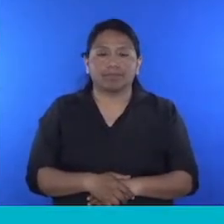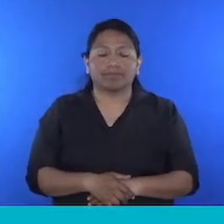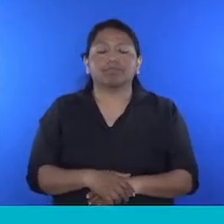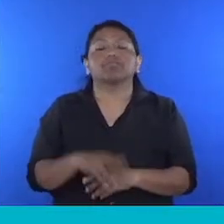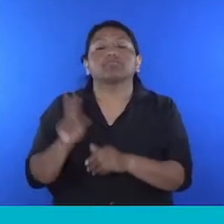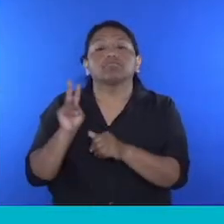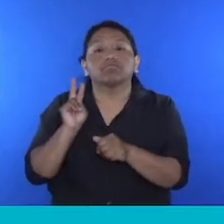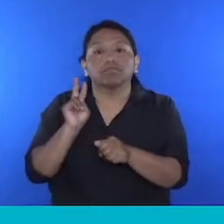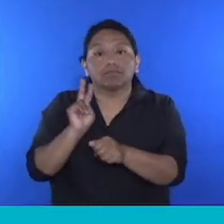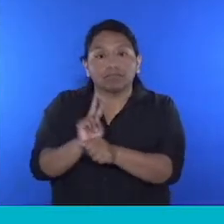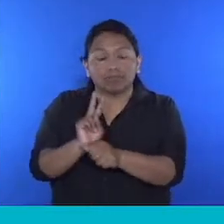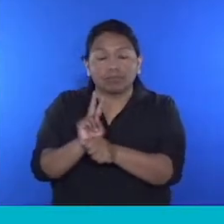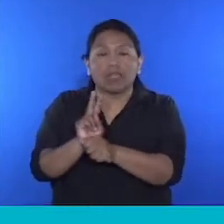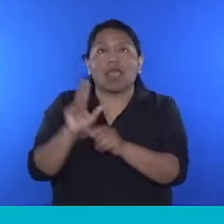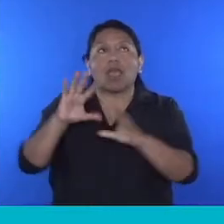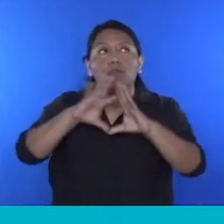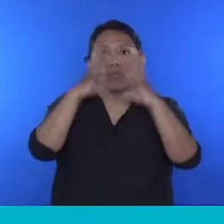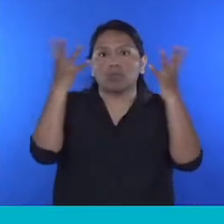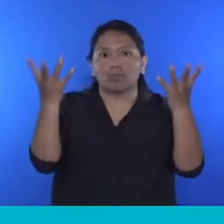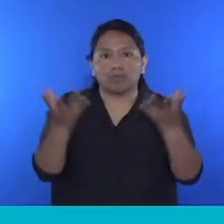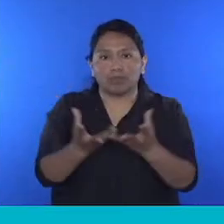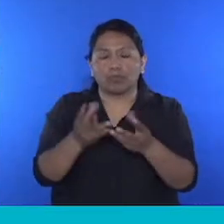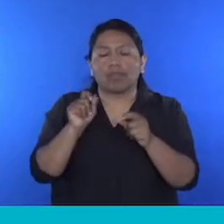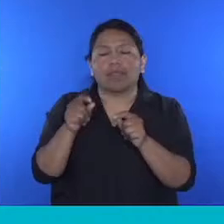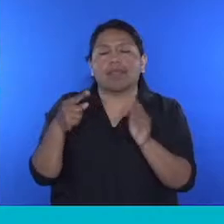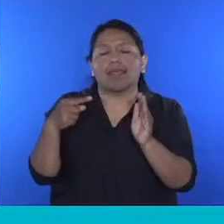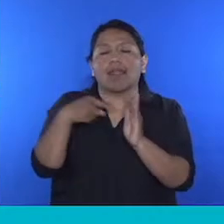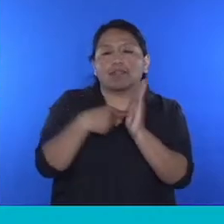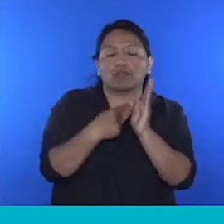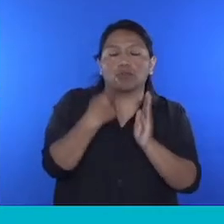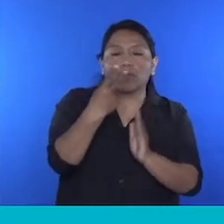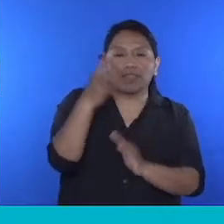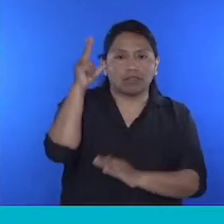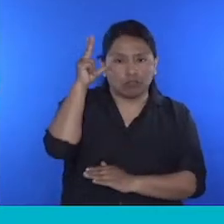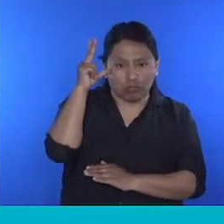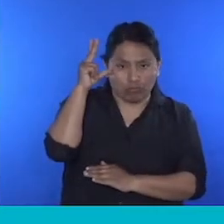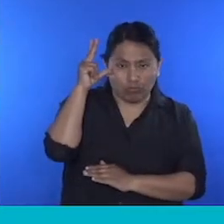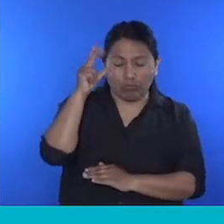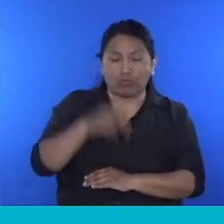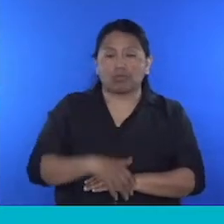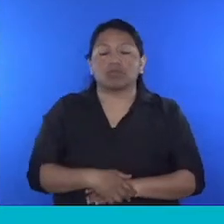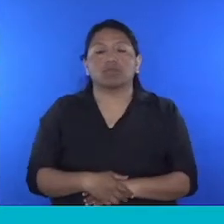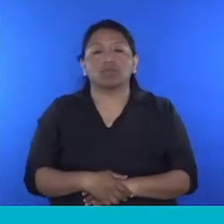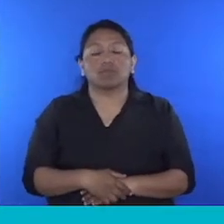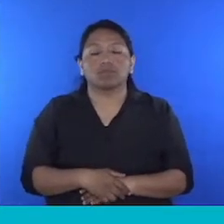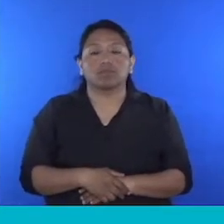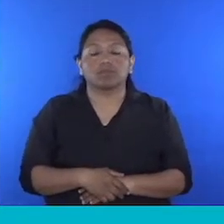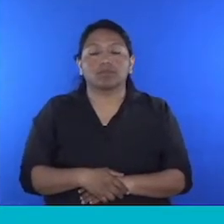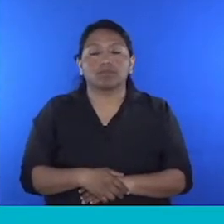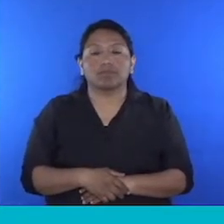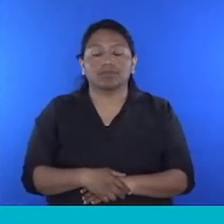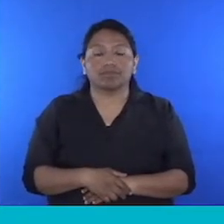la protección ambiental del artículo 28,